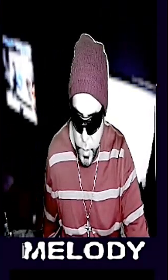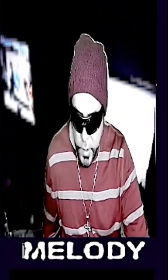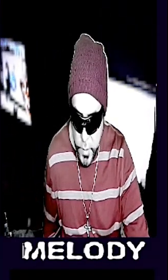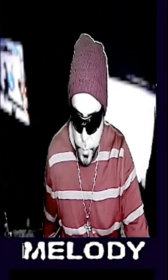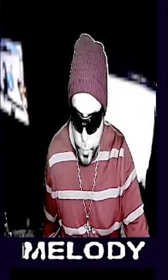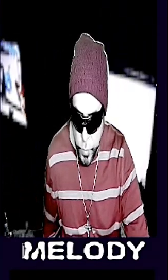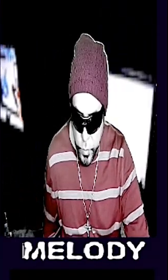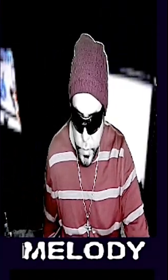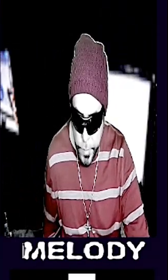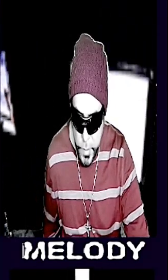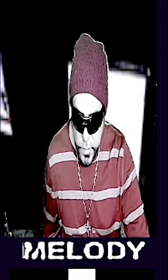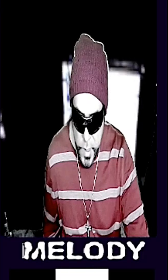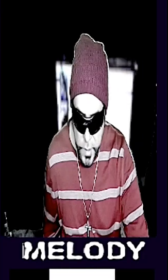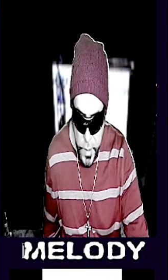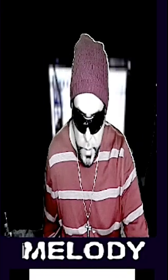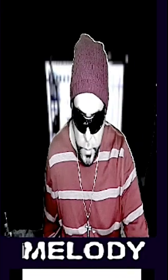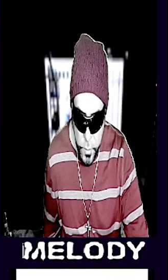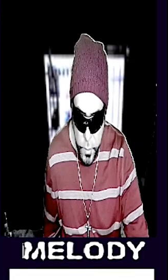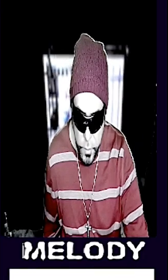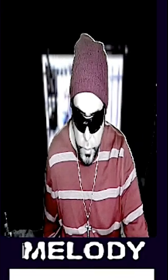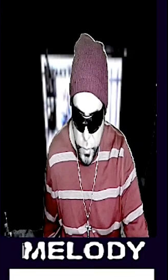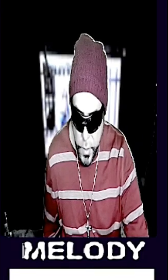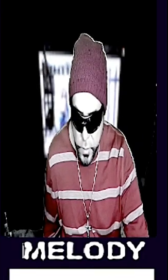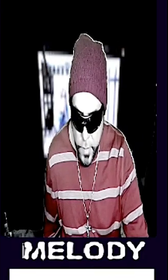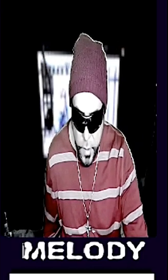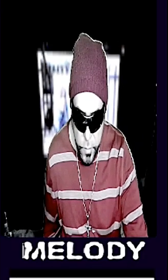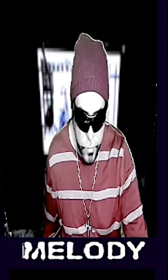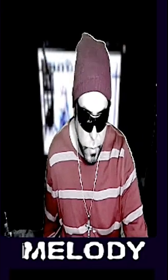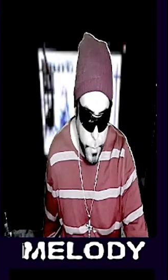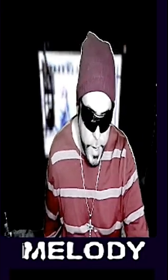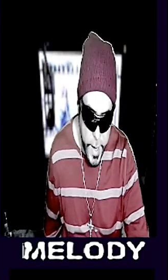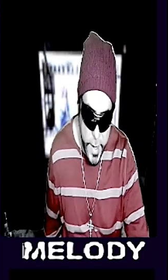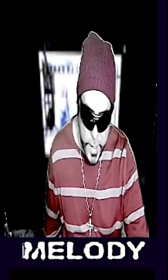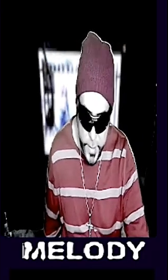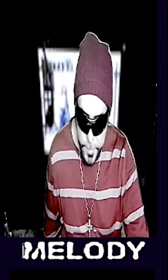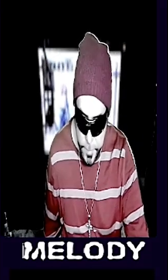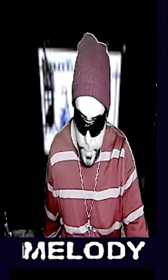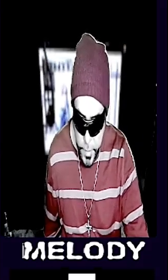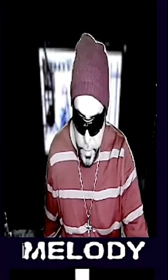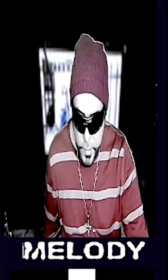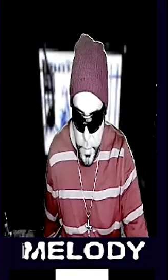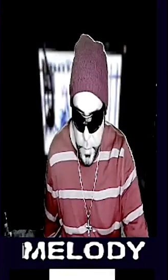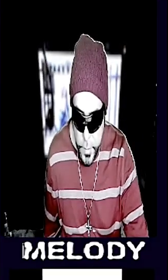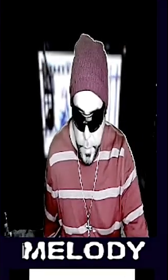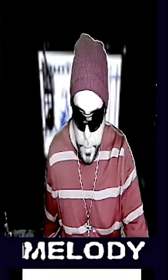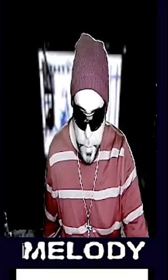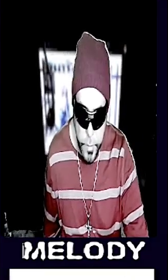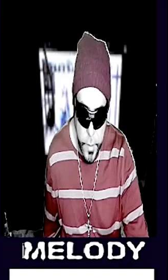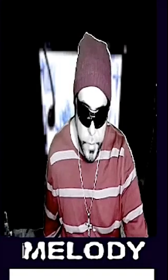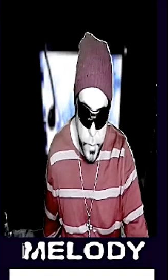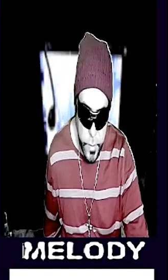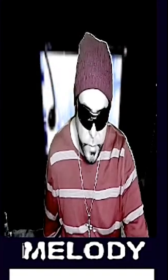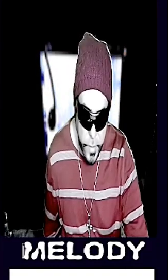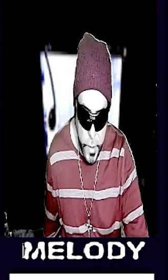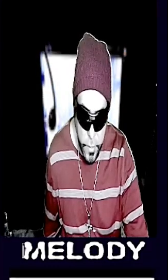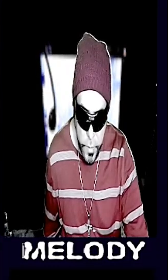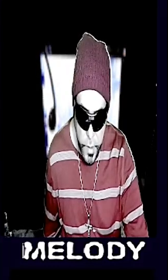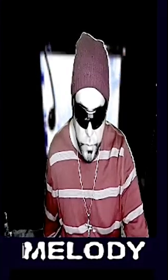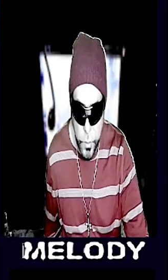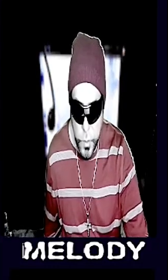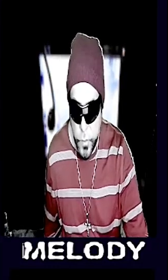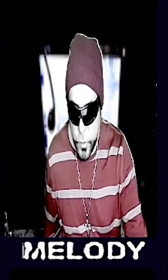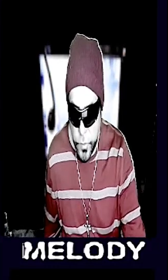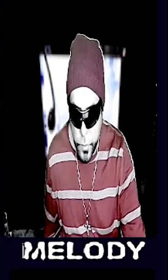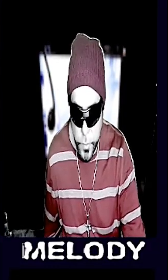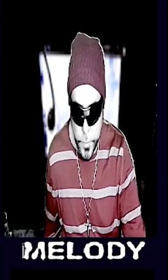eso de es puro simpatizante No creo que los ciudadanos con su ropa naranja para los que pensaron que se había